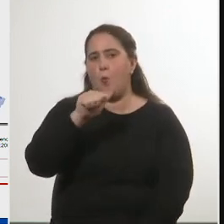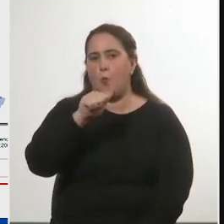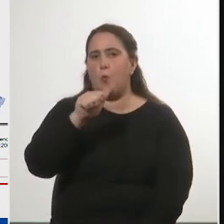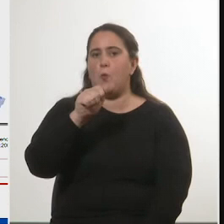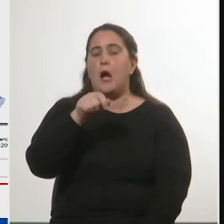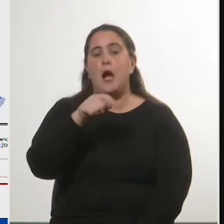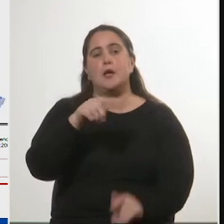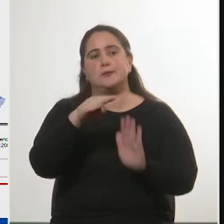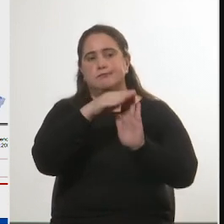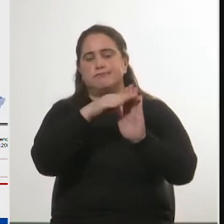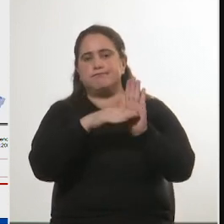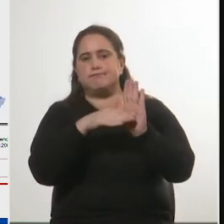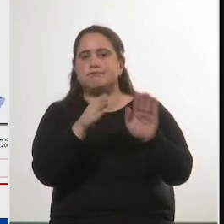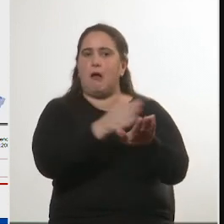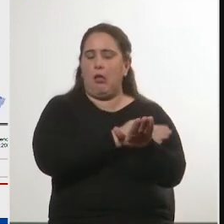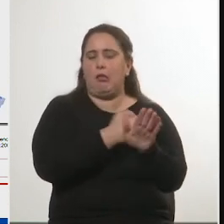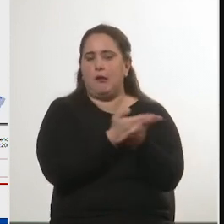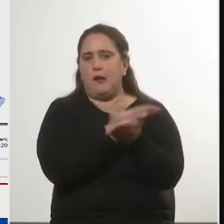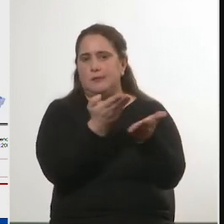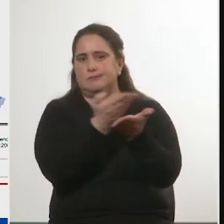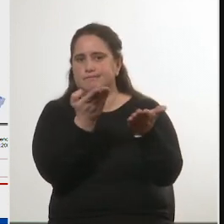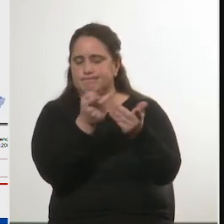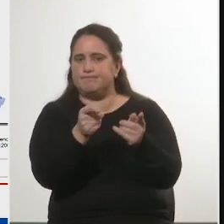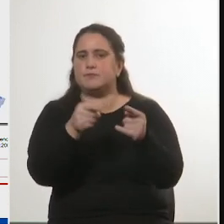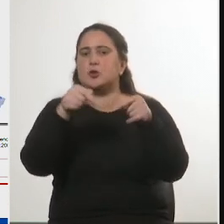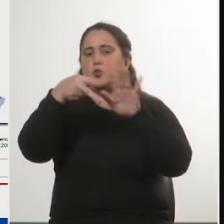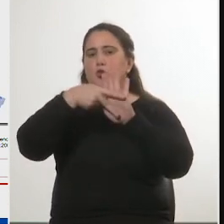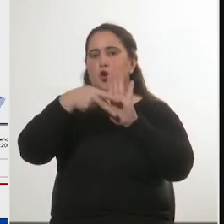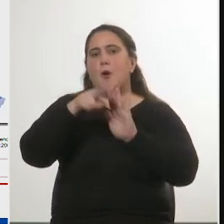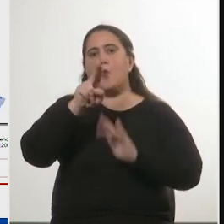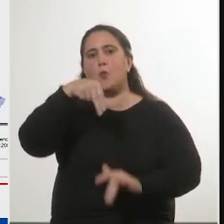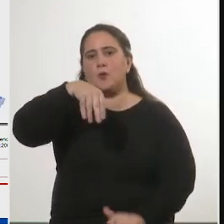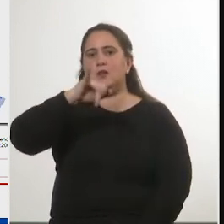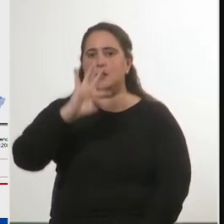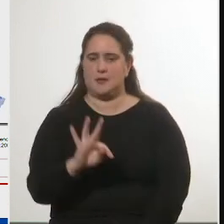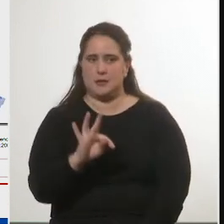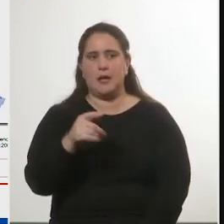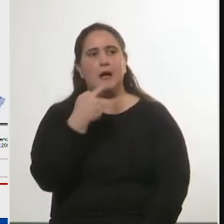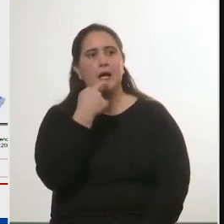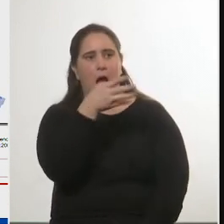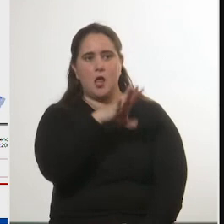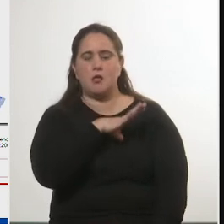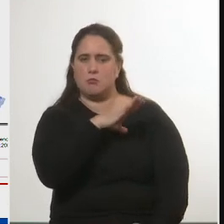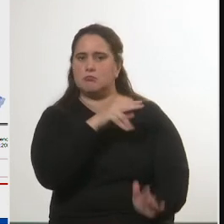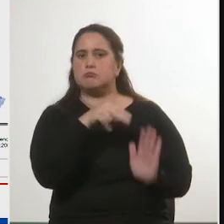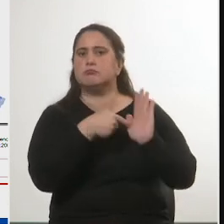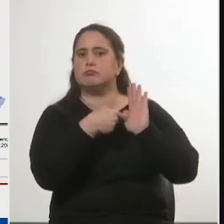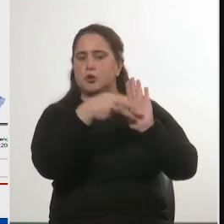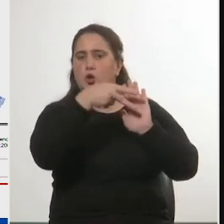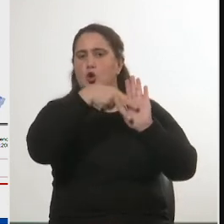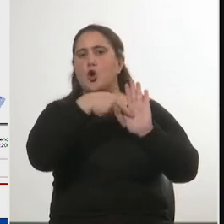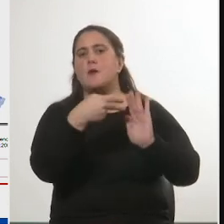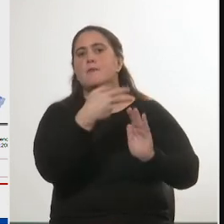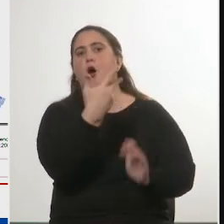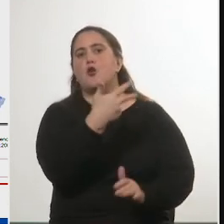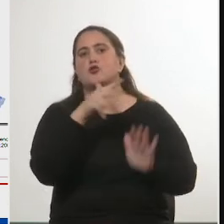potable en los parámetros tomados como valores establecidos de la norma UNIT. Y ahí la tienen, la norma UNIT